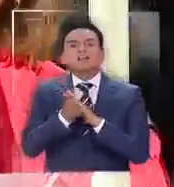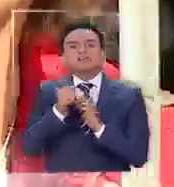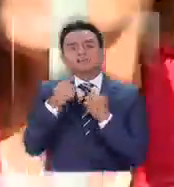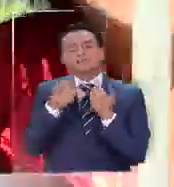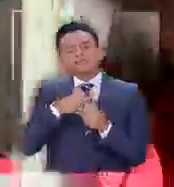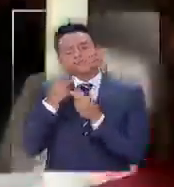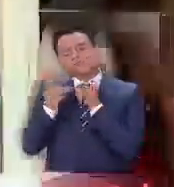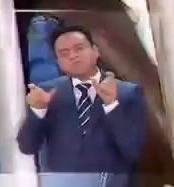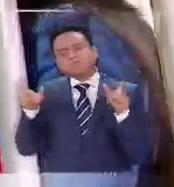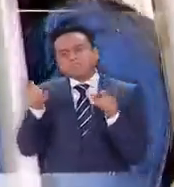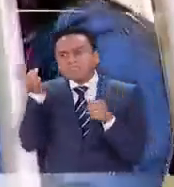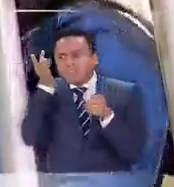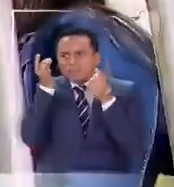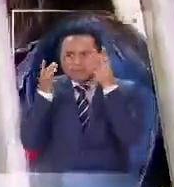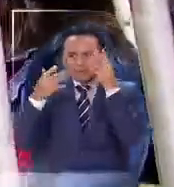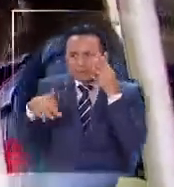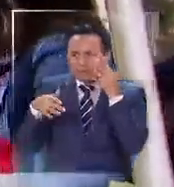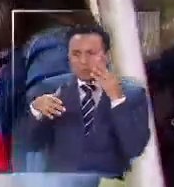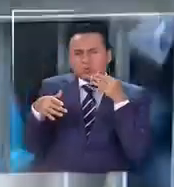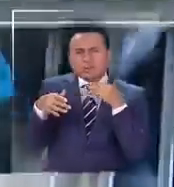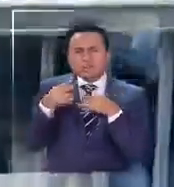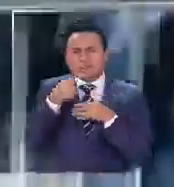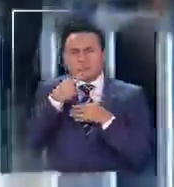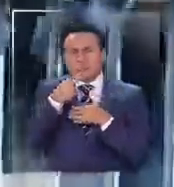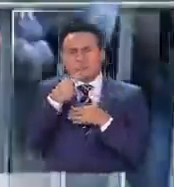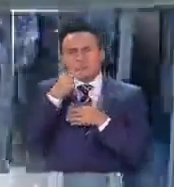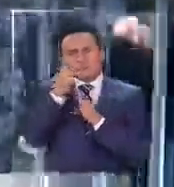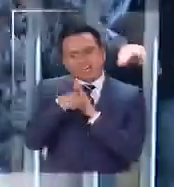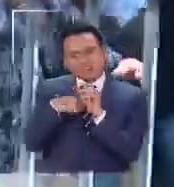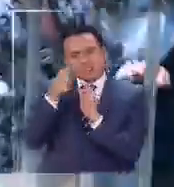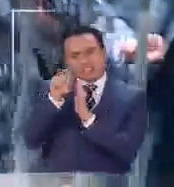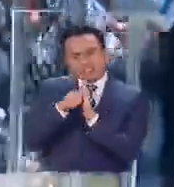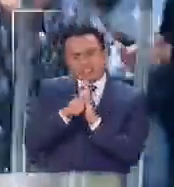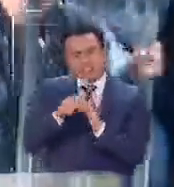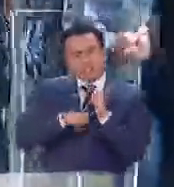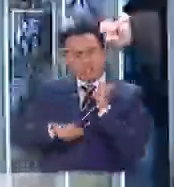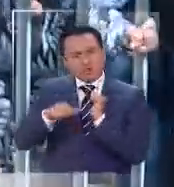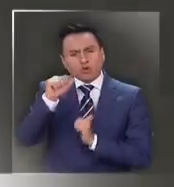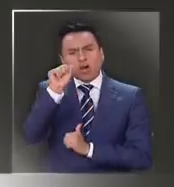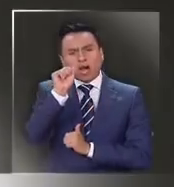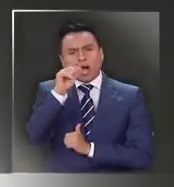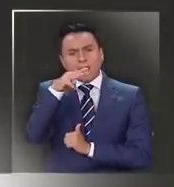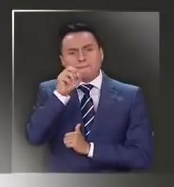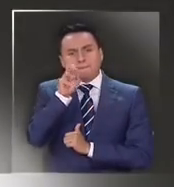de quienes se fueron enterando de lo que a sus cortos año y 7 meses sufrió Ámbar.